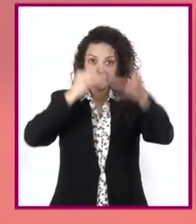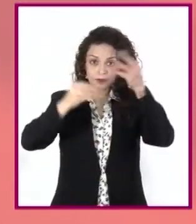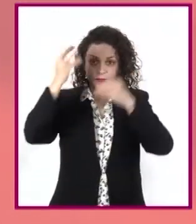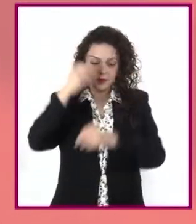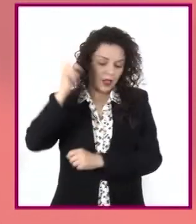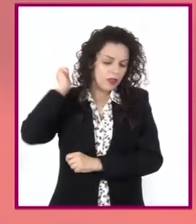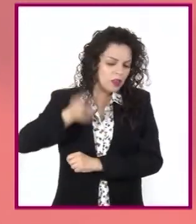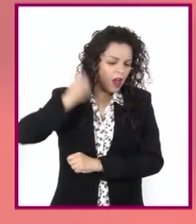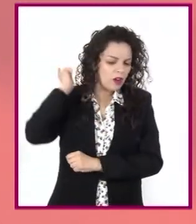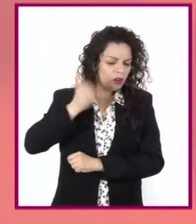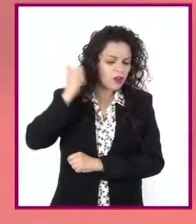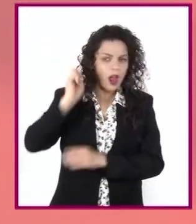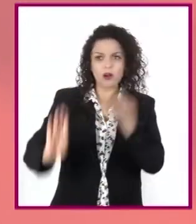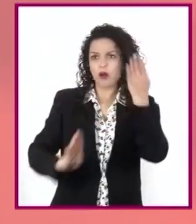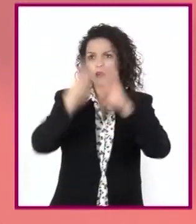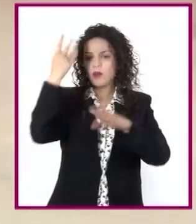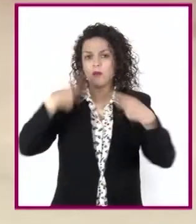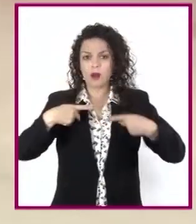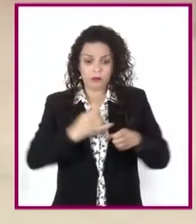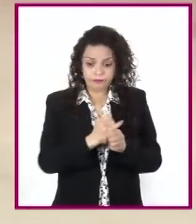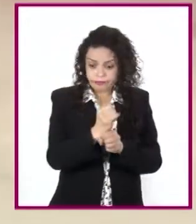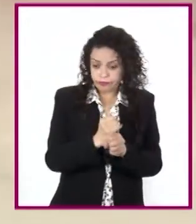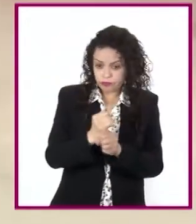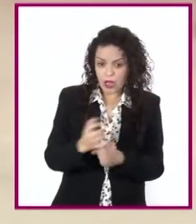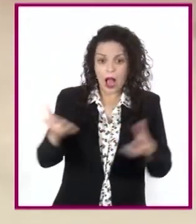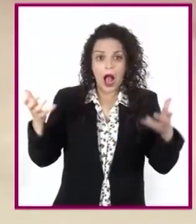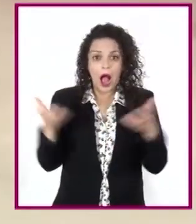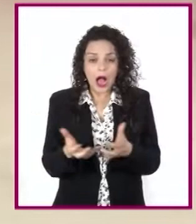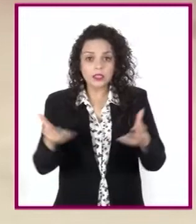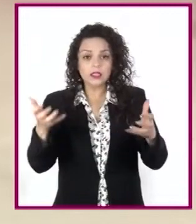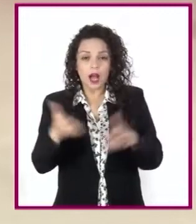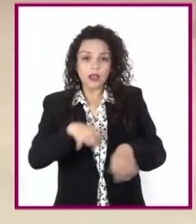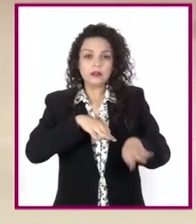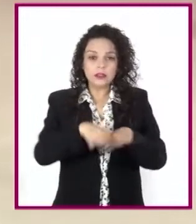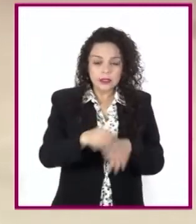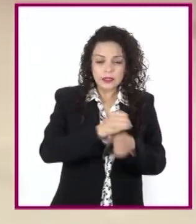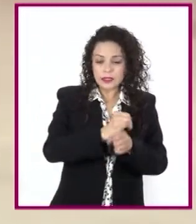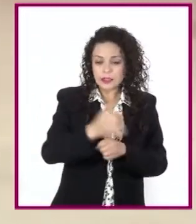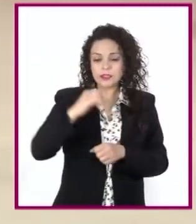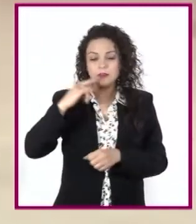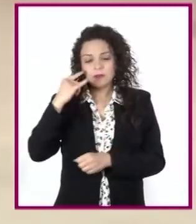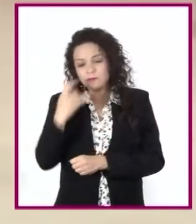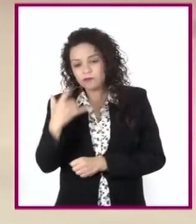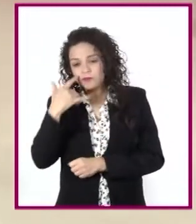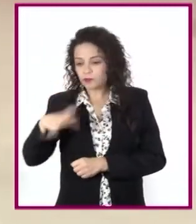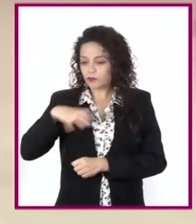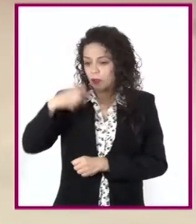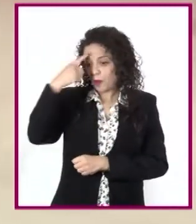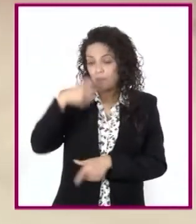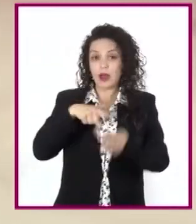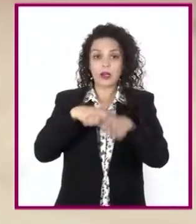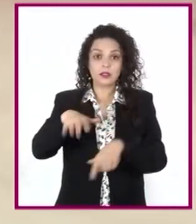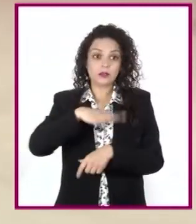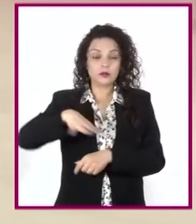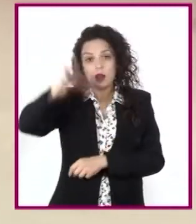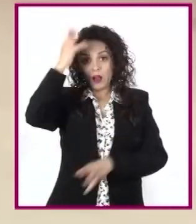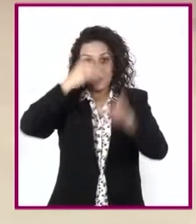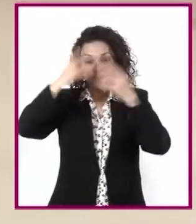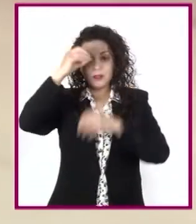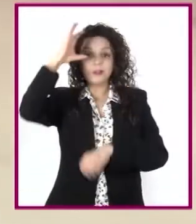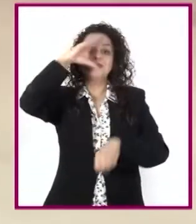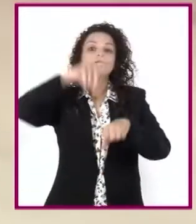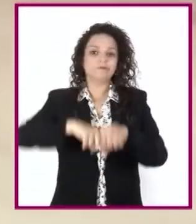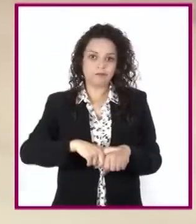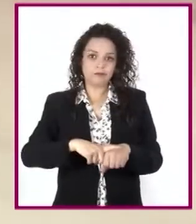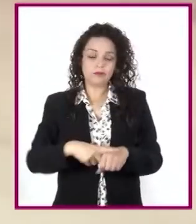investigadores en el mundo trabajan para que nosotros sigamos actualizando nuestro acervo cultural. Es por esto que